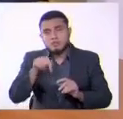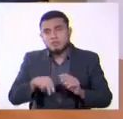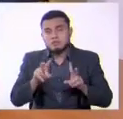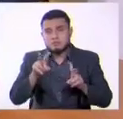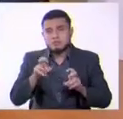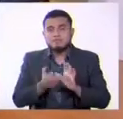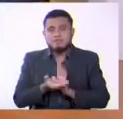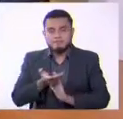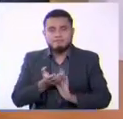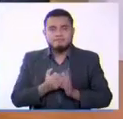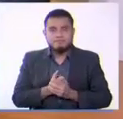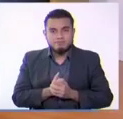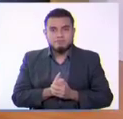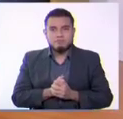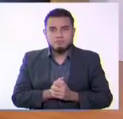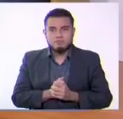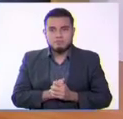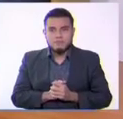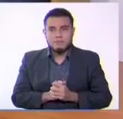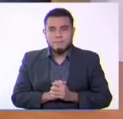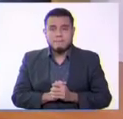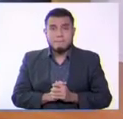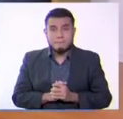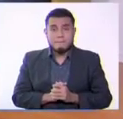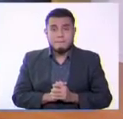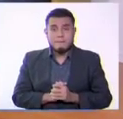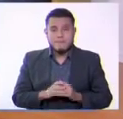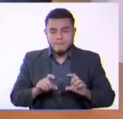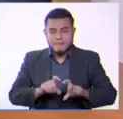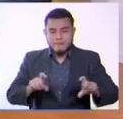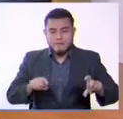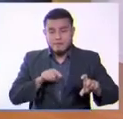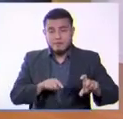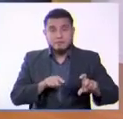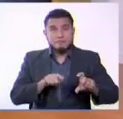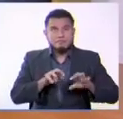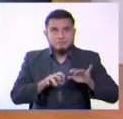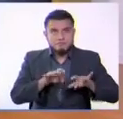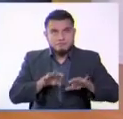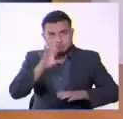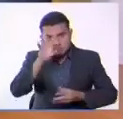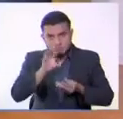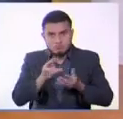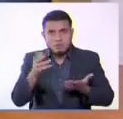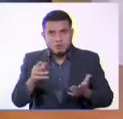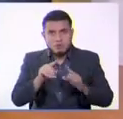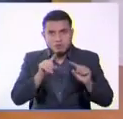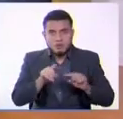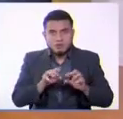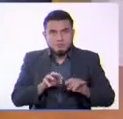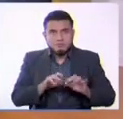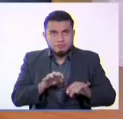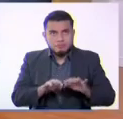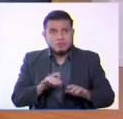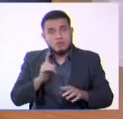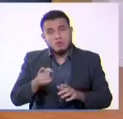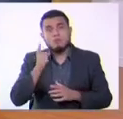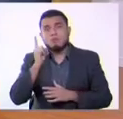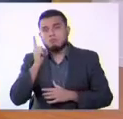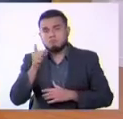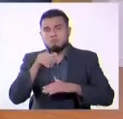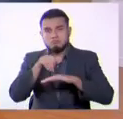se van tratando en el sitio web del Ministerio de Educación, o también sus docentes se las hacen llegar a